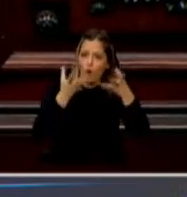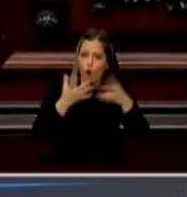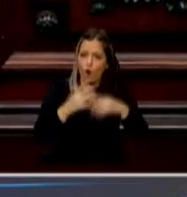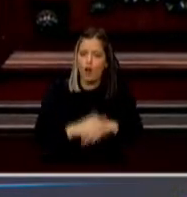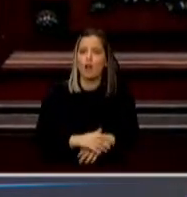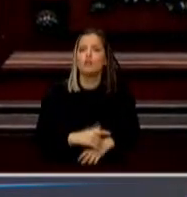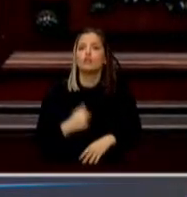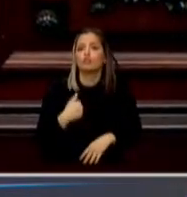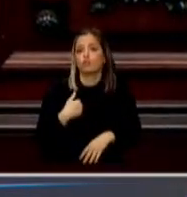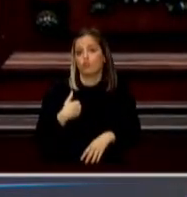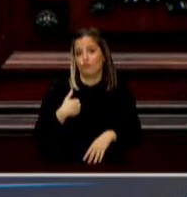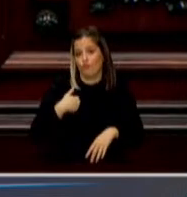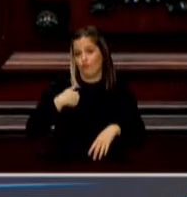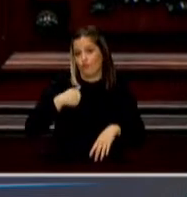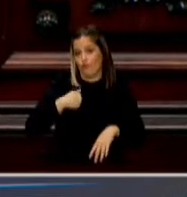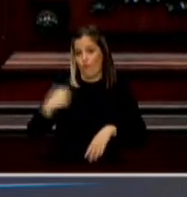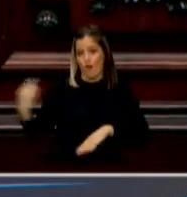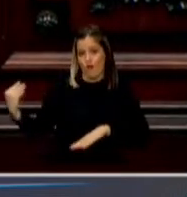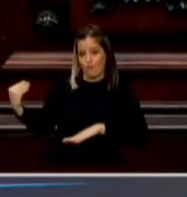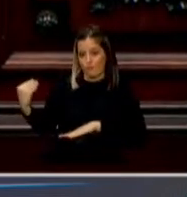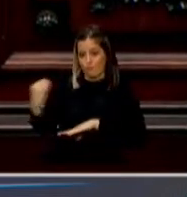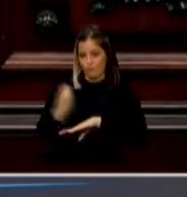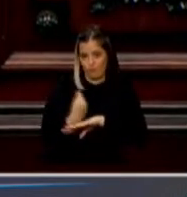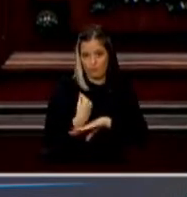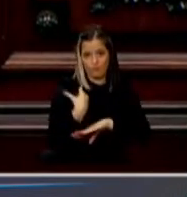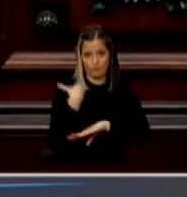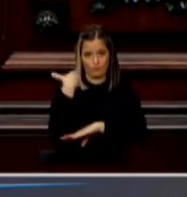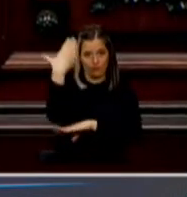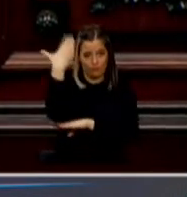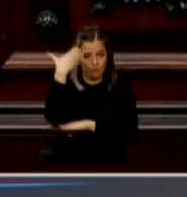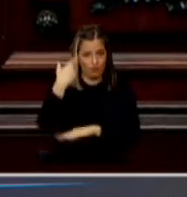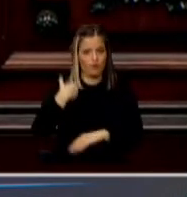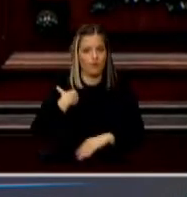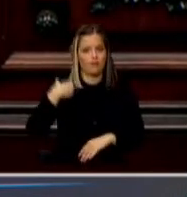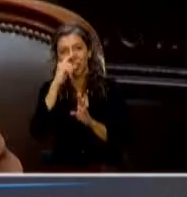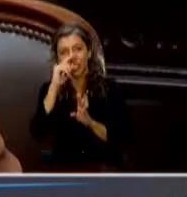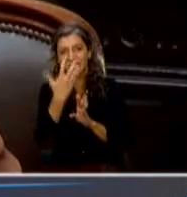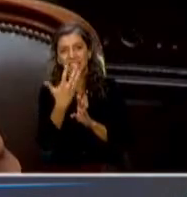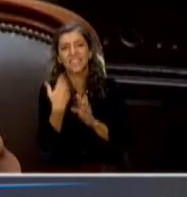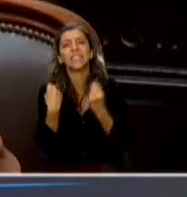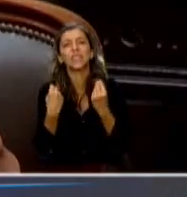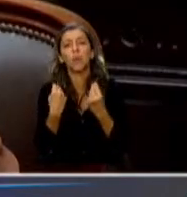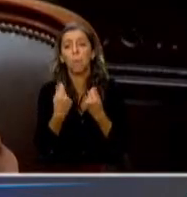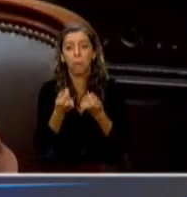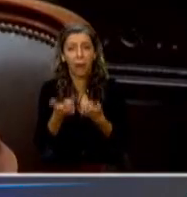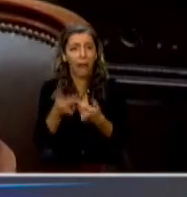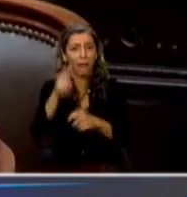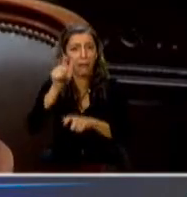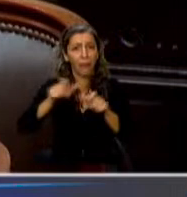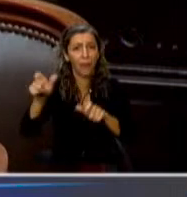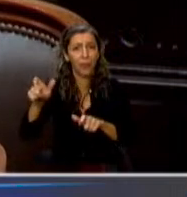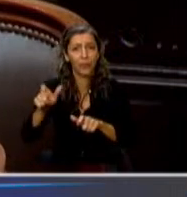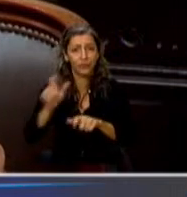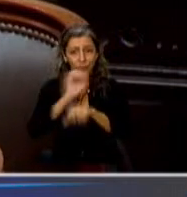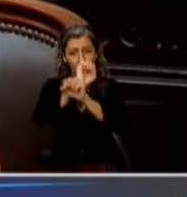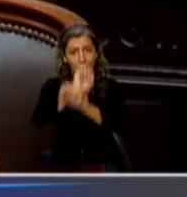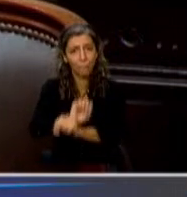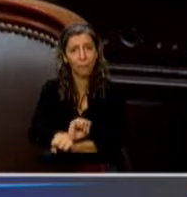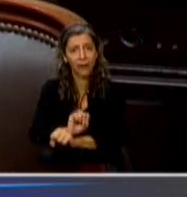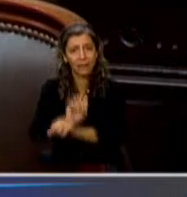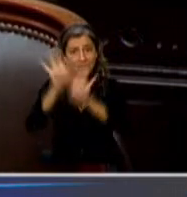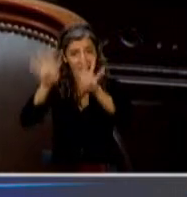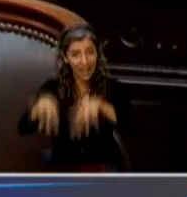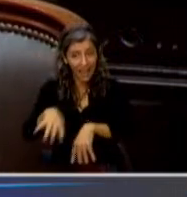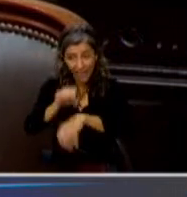que habló de 4.000 millones de dólares, sí, no por exportar gas, y a su vez tendríamos 20.000 millones de dólares más por la sequía